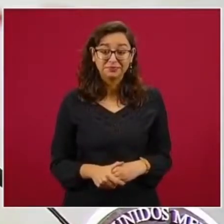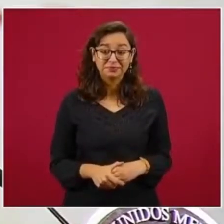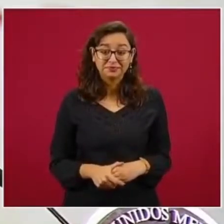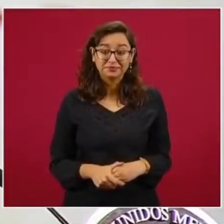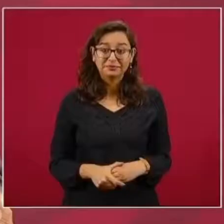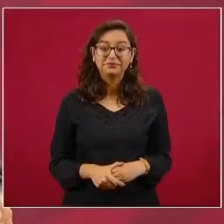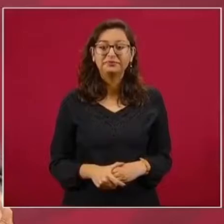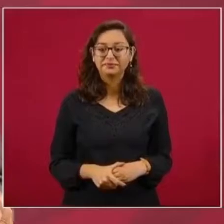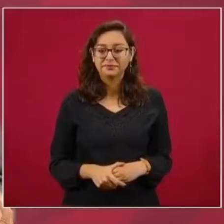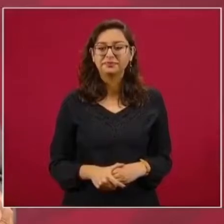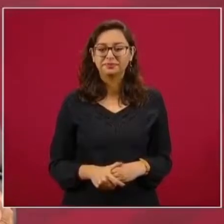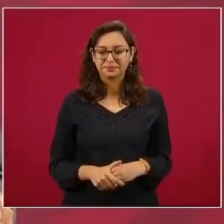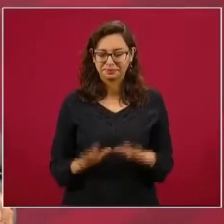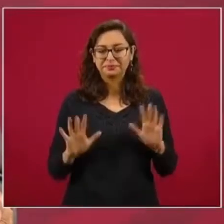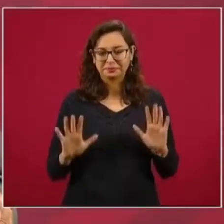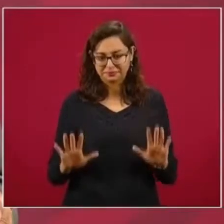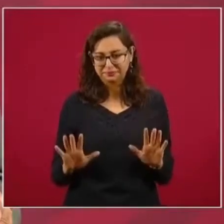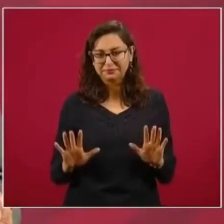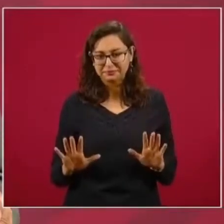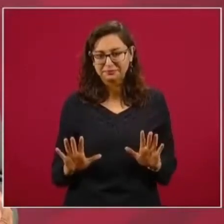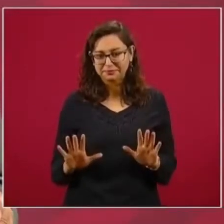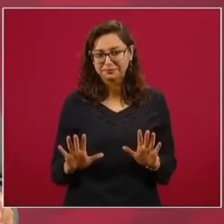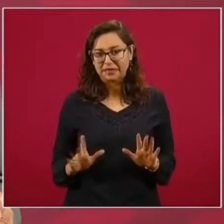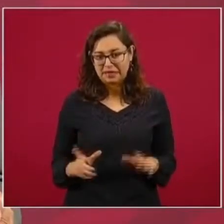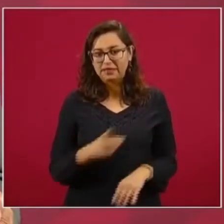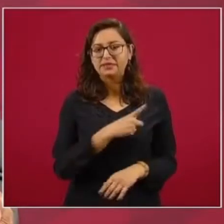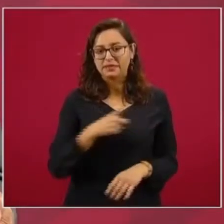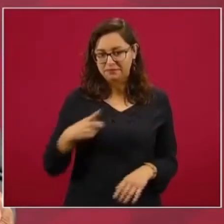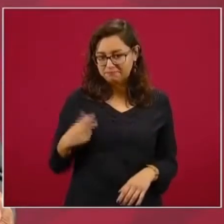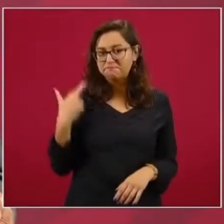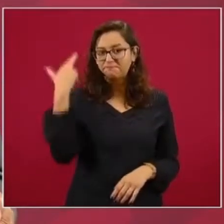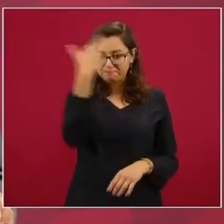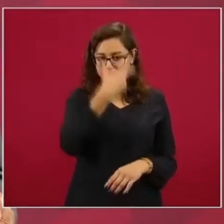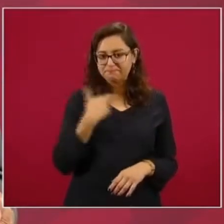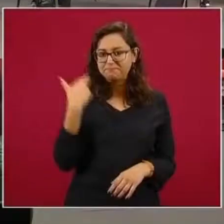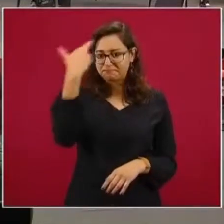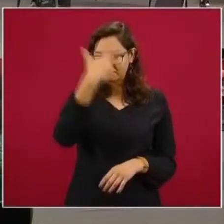De todas maneras hay que revisar el caso.